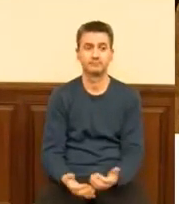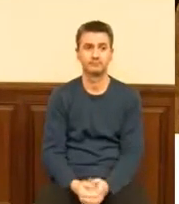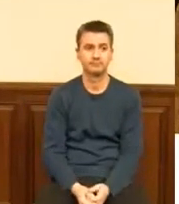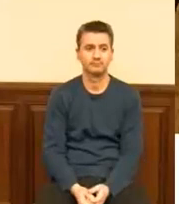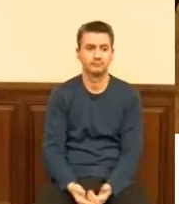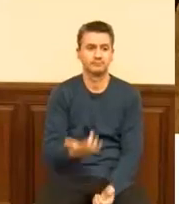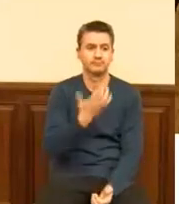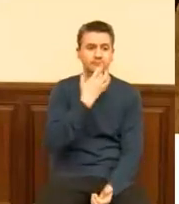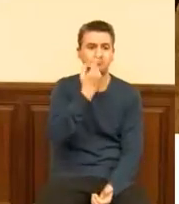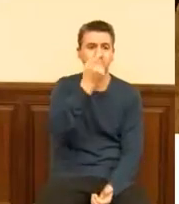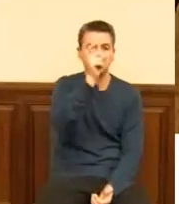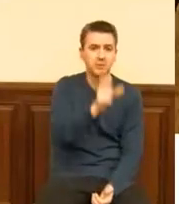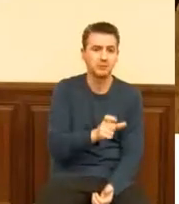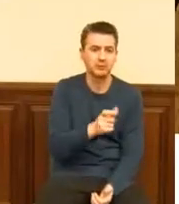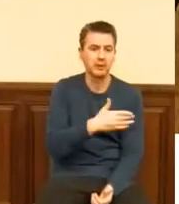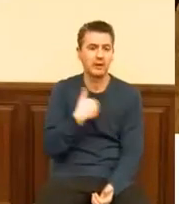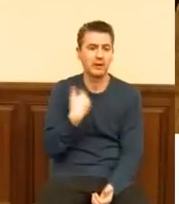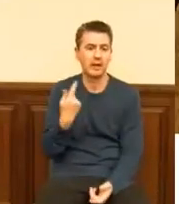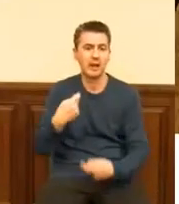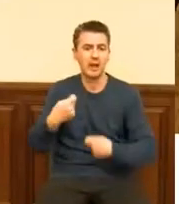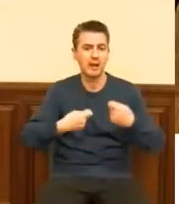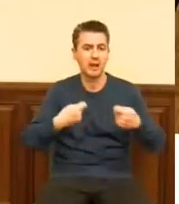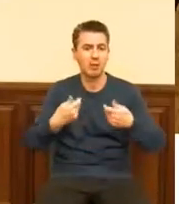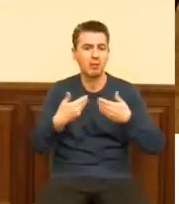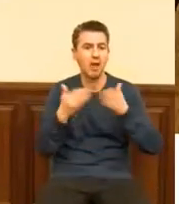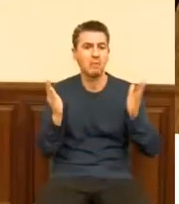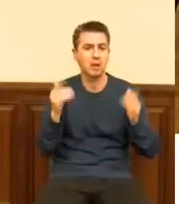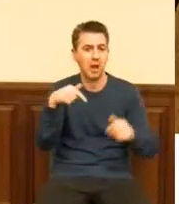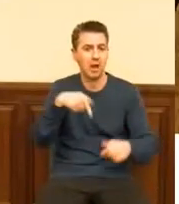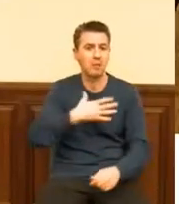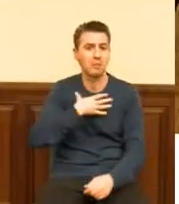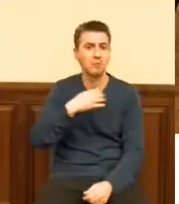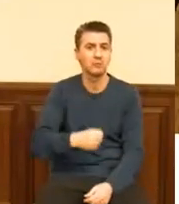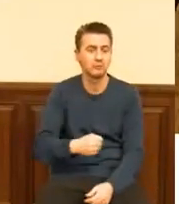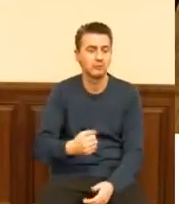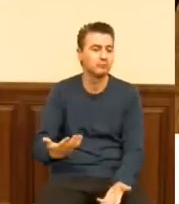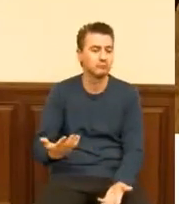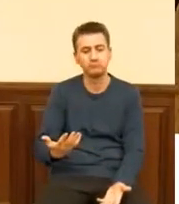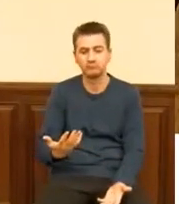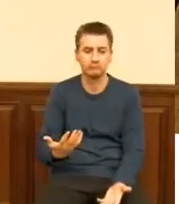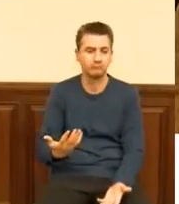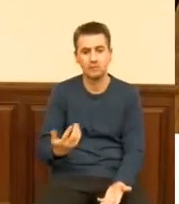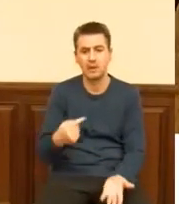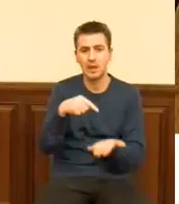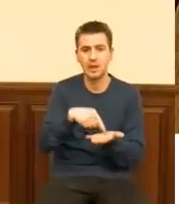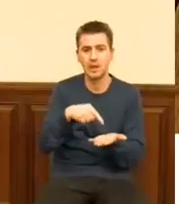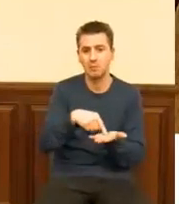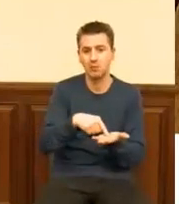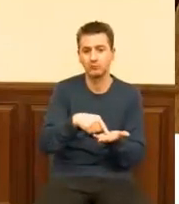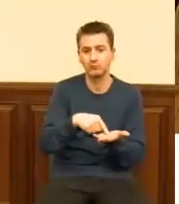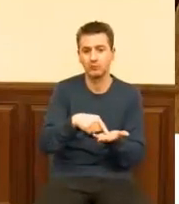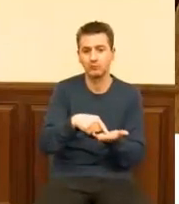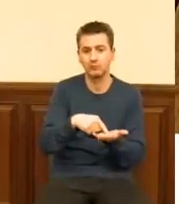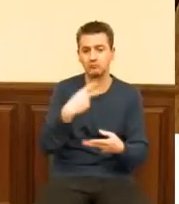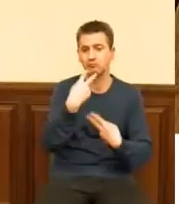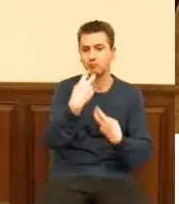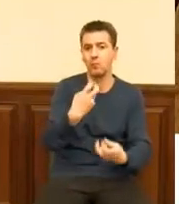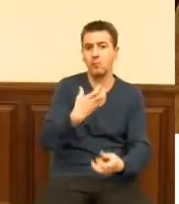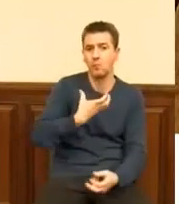Una persona que quiere abrir un negocio aquí en Móstoles, pues tiene que pagar una serie de impuestos municipales.